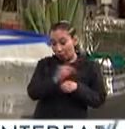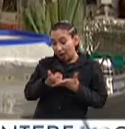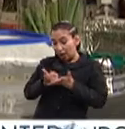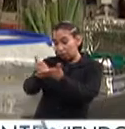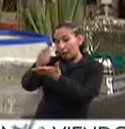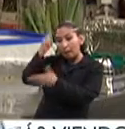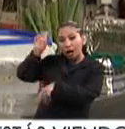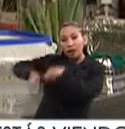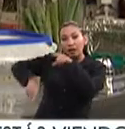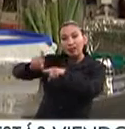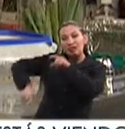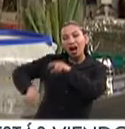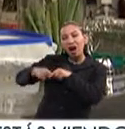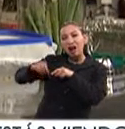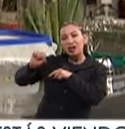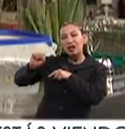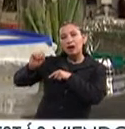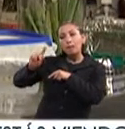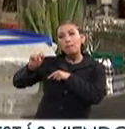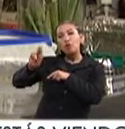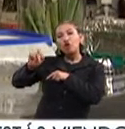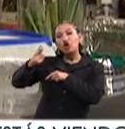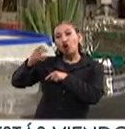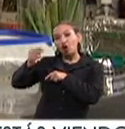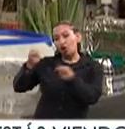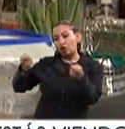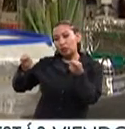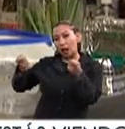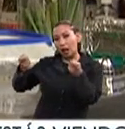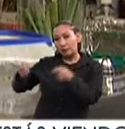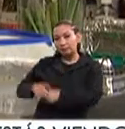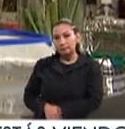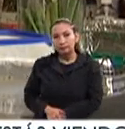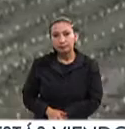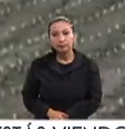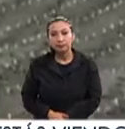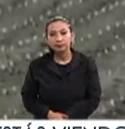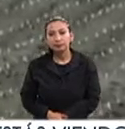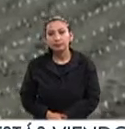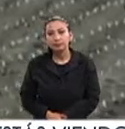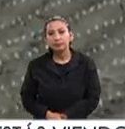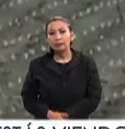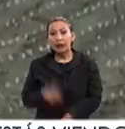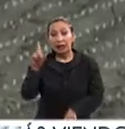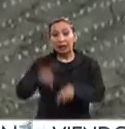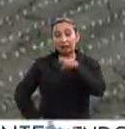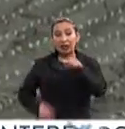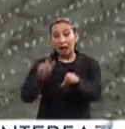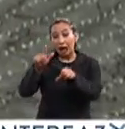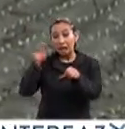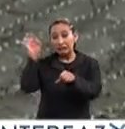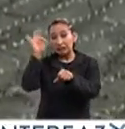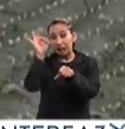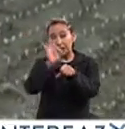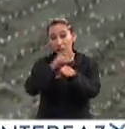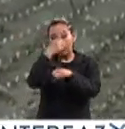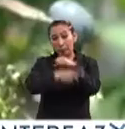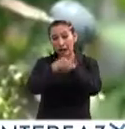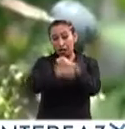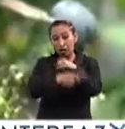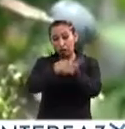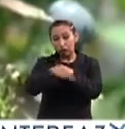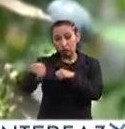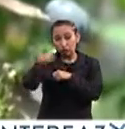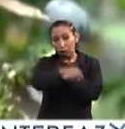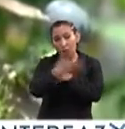servir como un insecto para controlar las poblaciones del pulgón amarillo. Combatir las plagas con elementos naturales